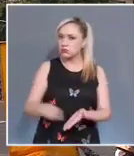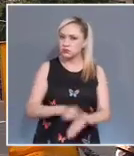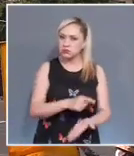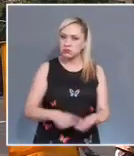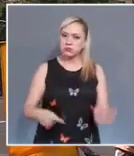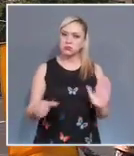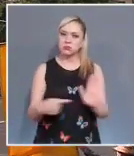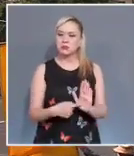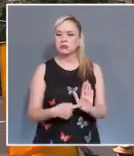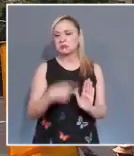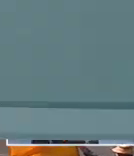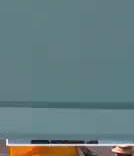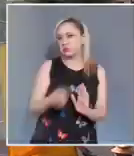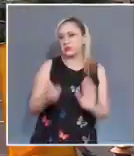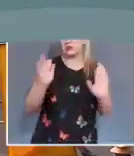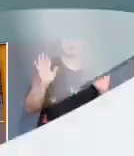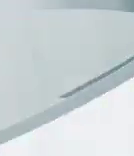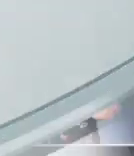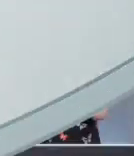dichas controversias.